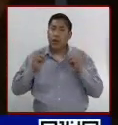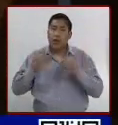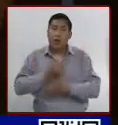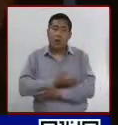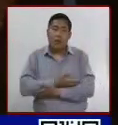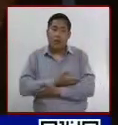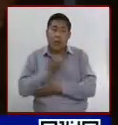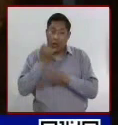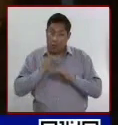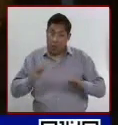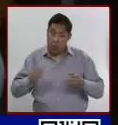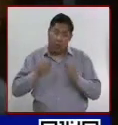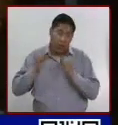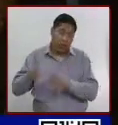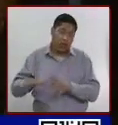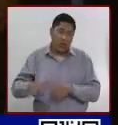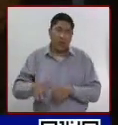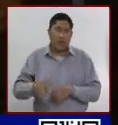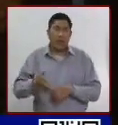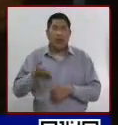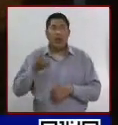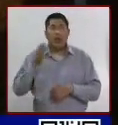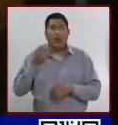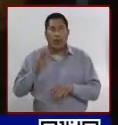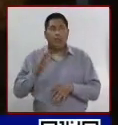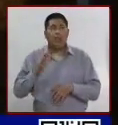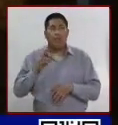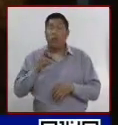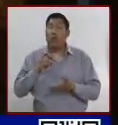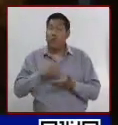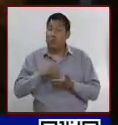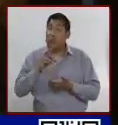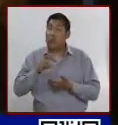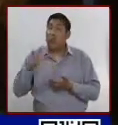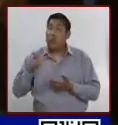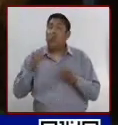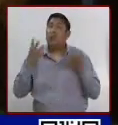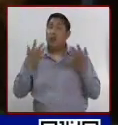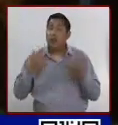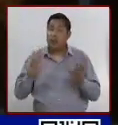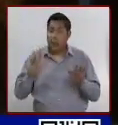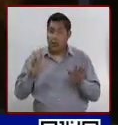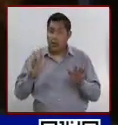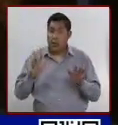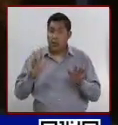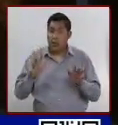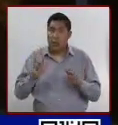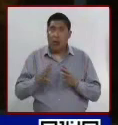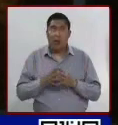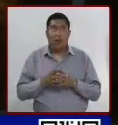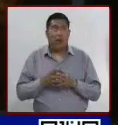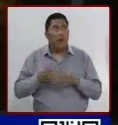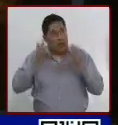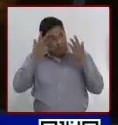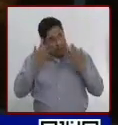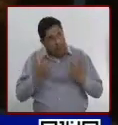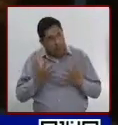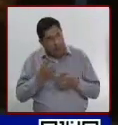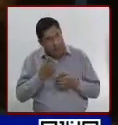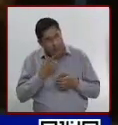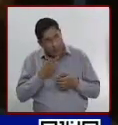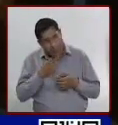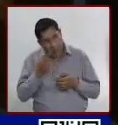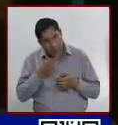2022? 22. Este 2023 estamos recién entrando al primer trimestre. ¿Cuántos casos ya se tienen registrados? Lamentablemente me